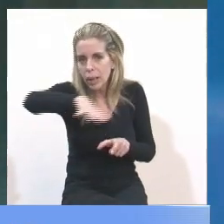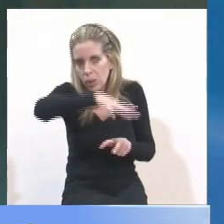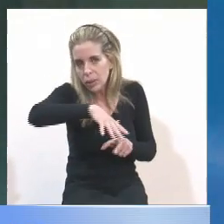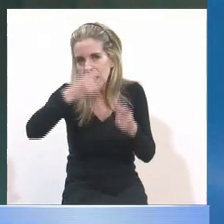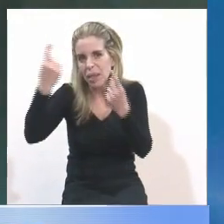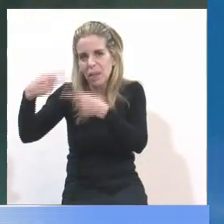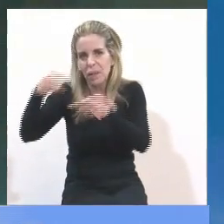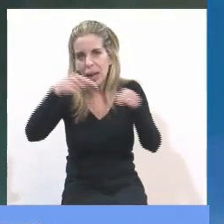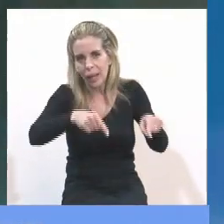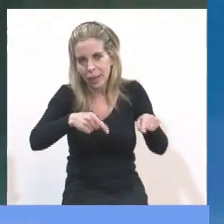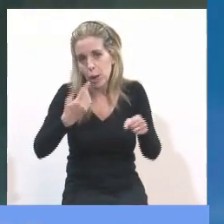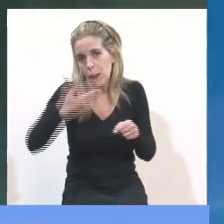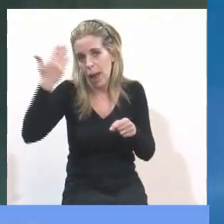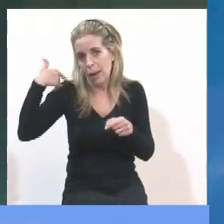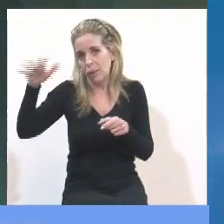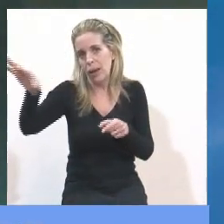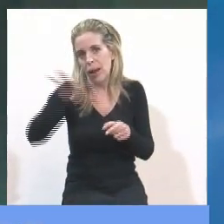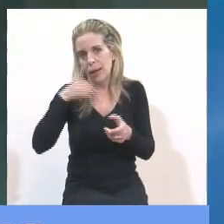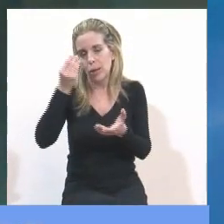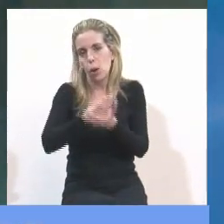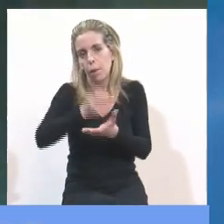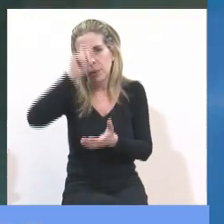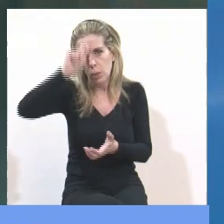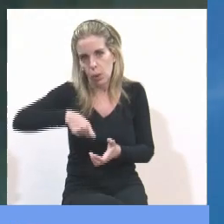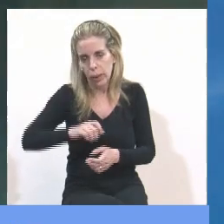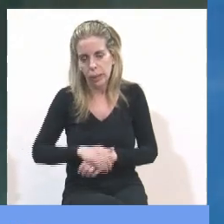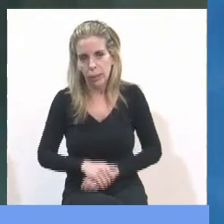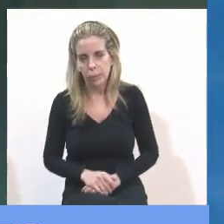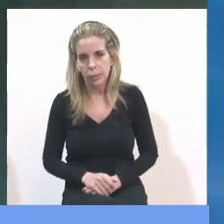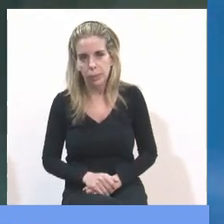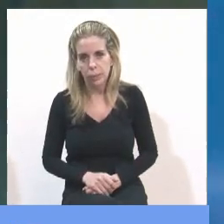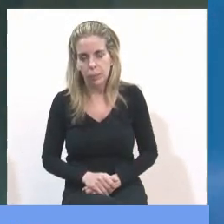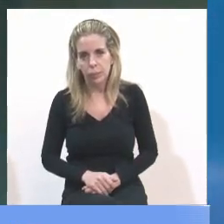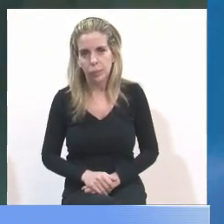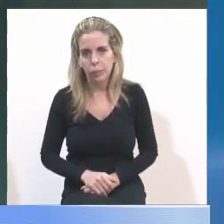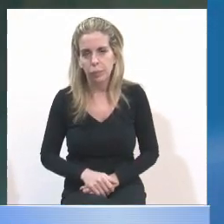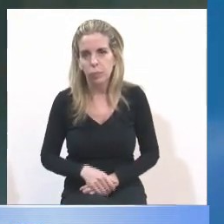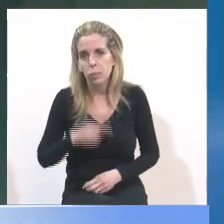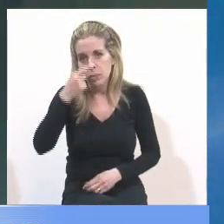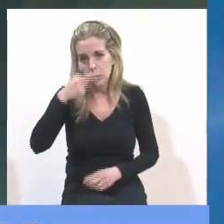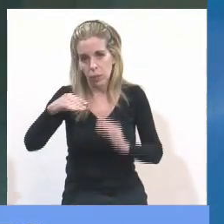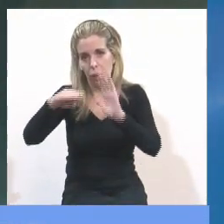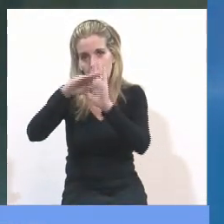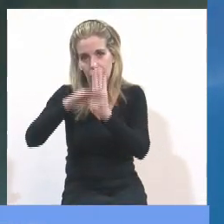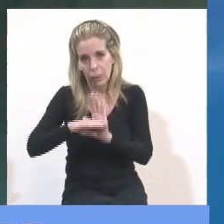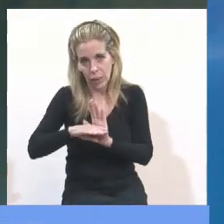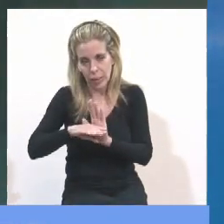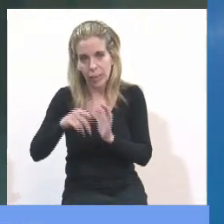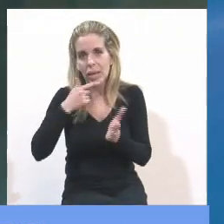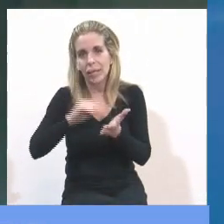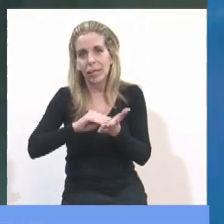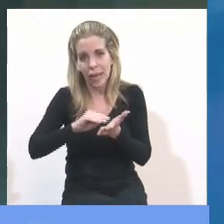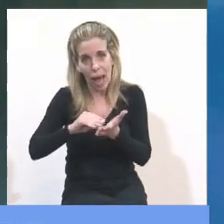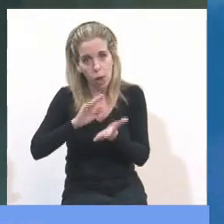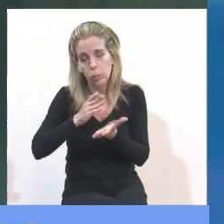territorial distinta a aquella para la cual fuera designado. Y en la parte resolutiva, el Senado